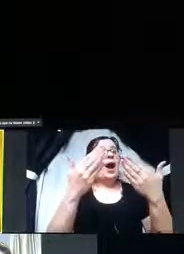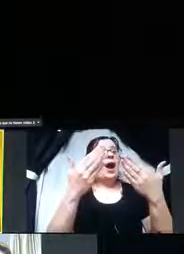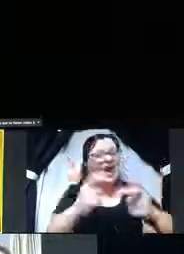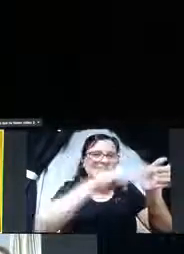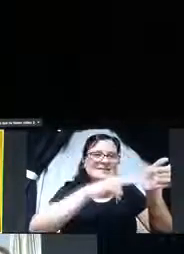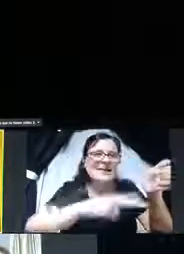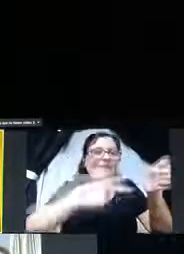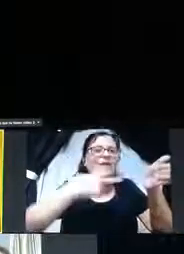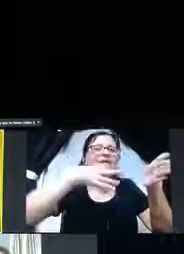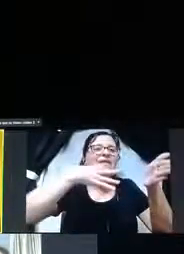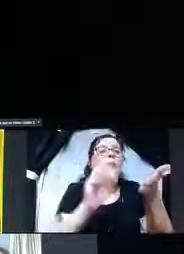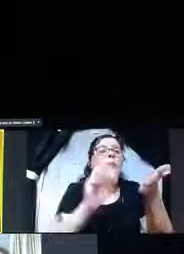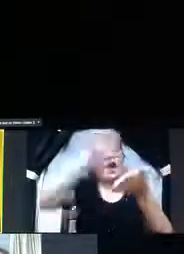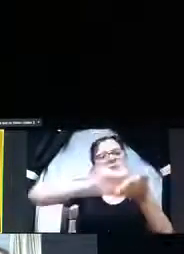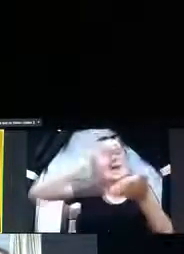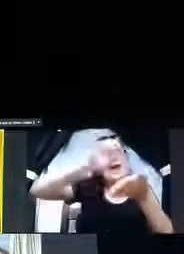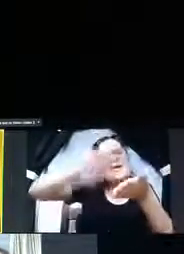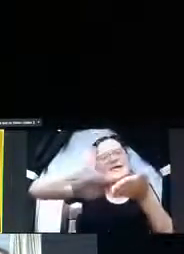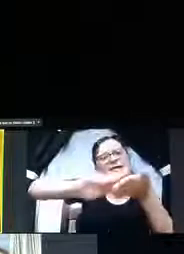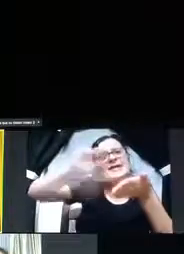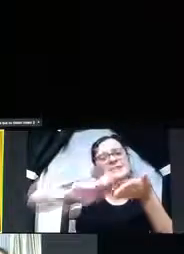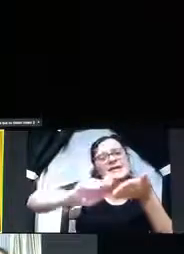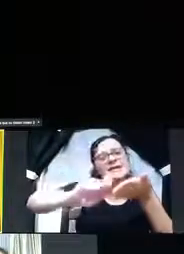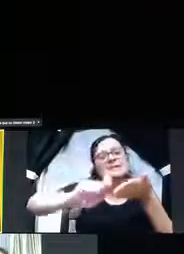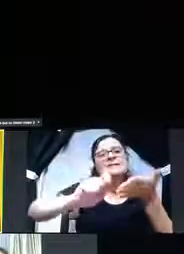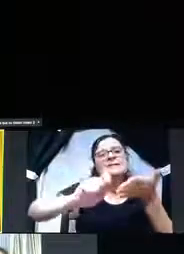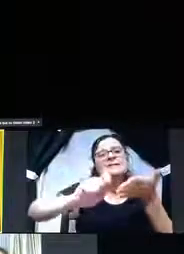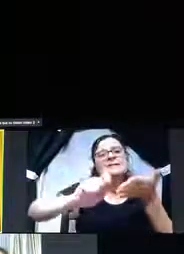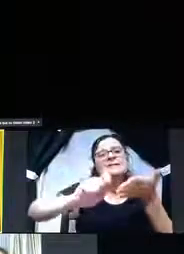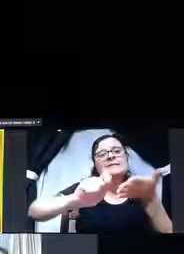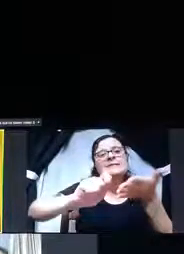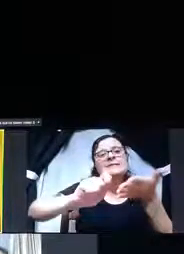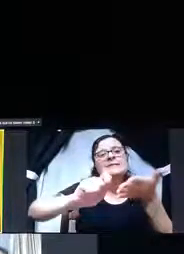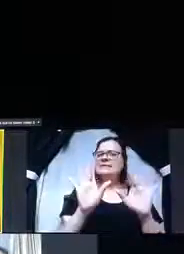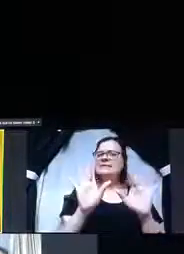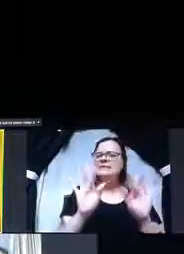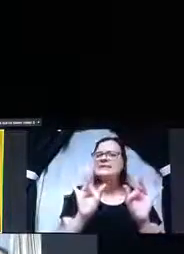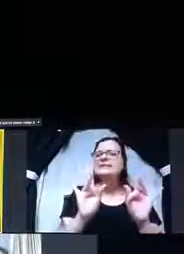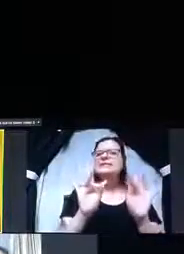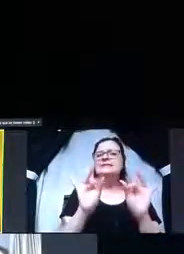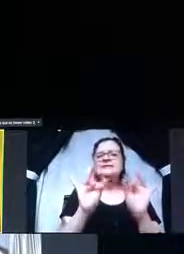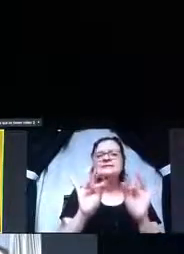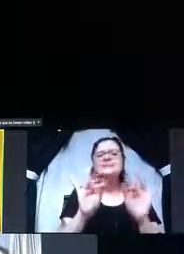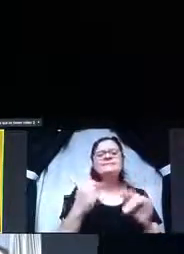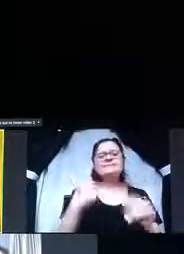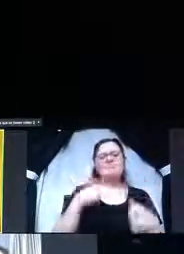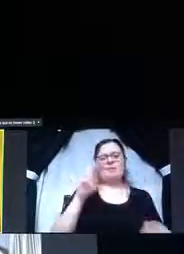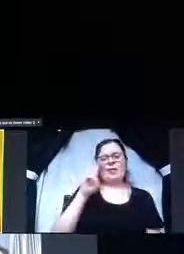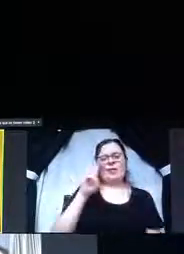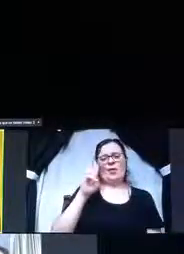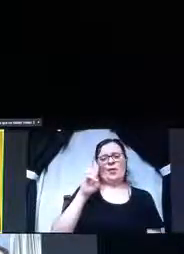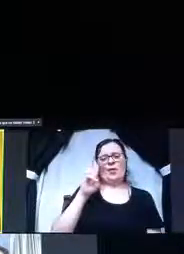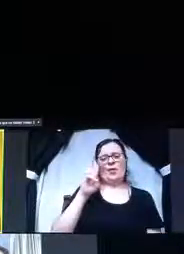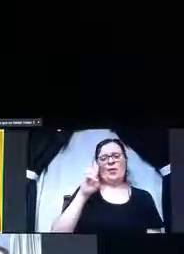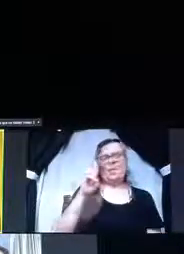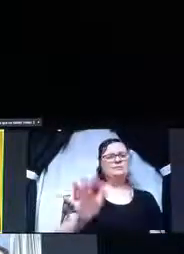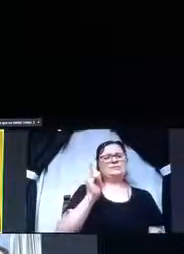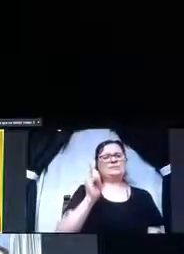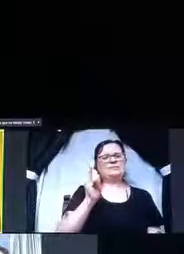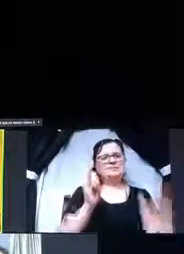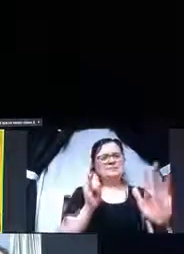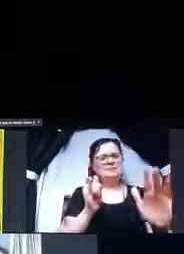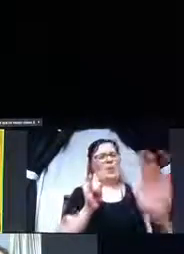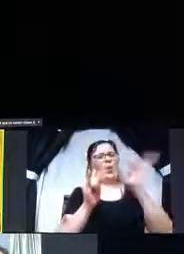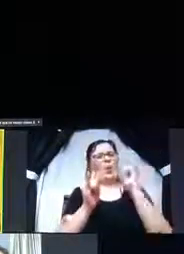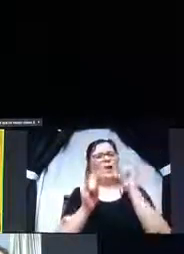o una producción escrita, se empezaban a notar ciertas cuestiones que tenían que ver con cuestiones